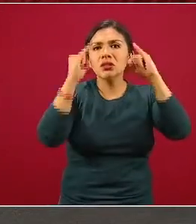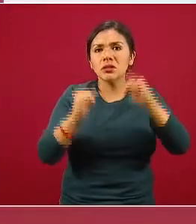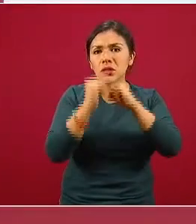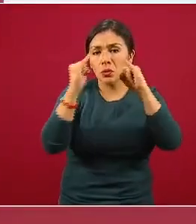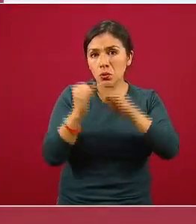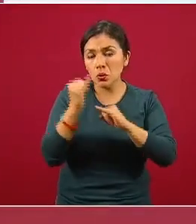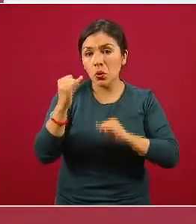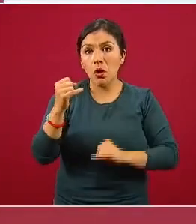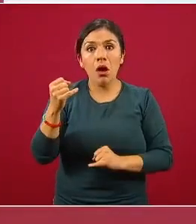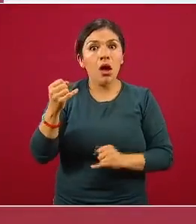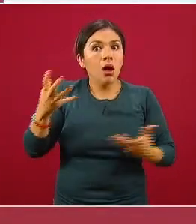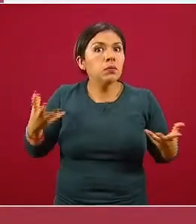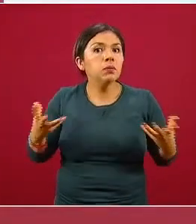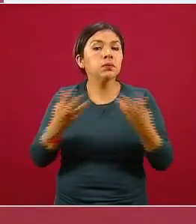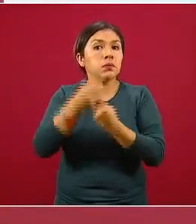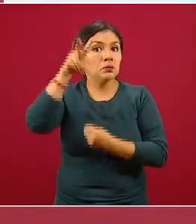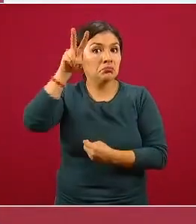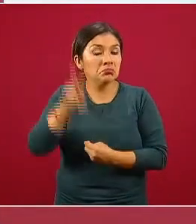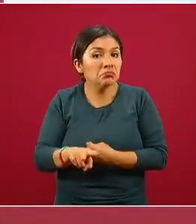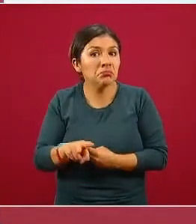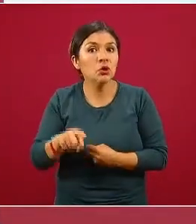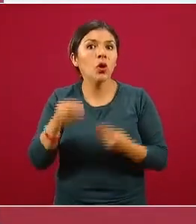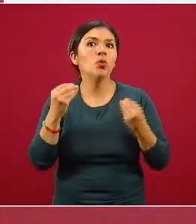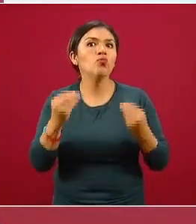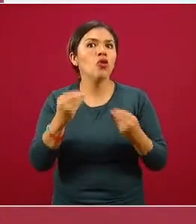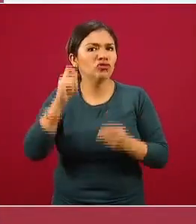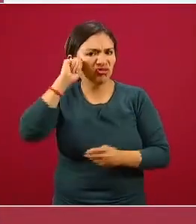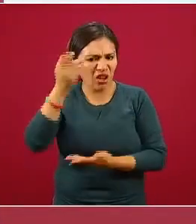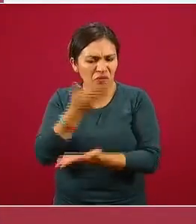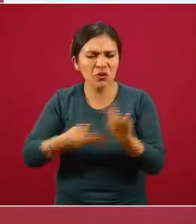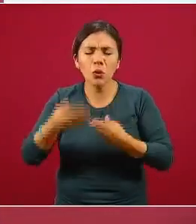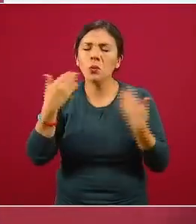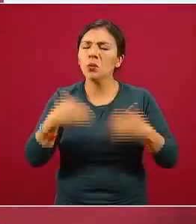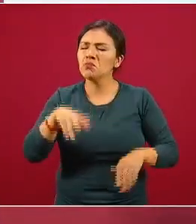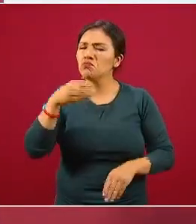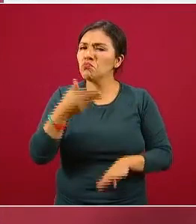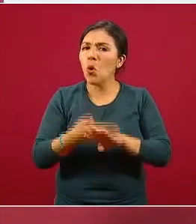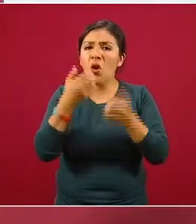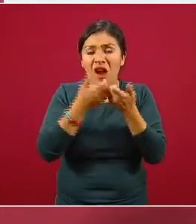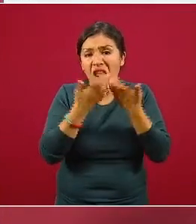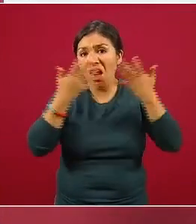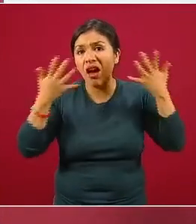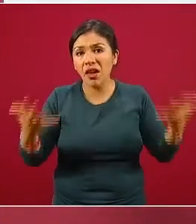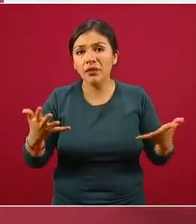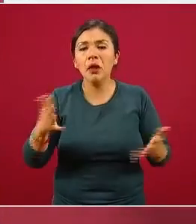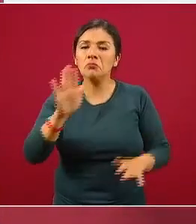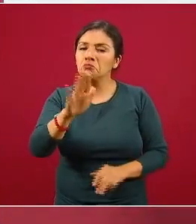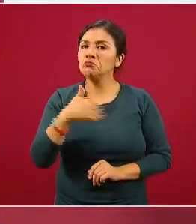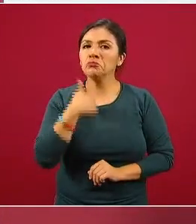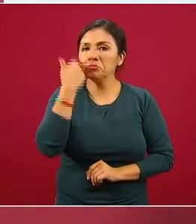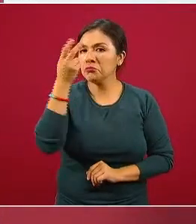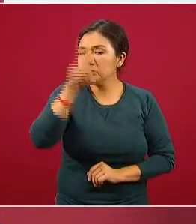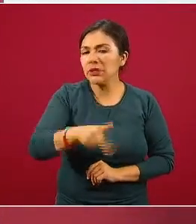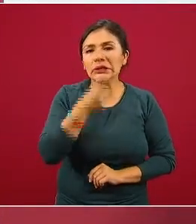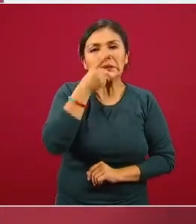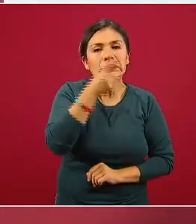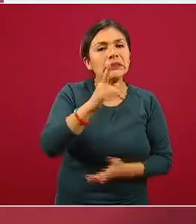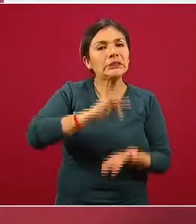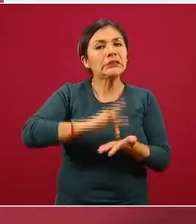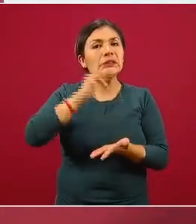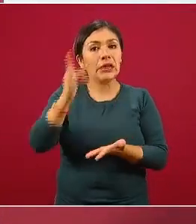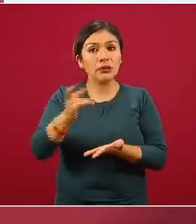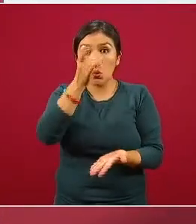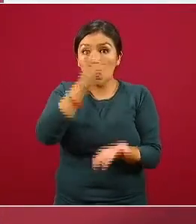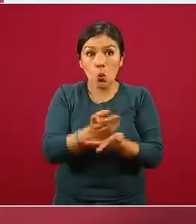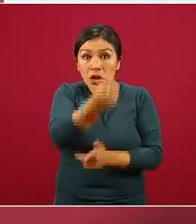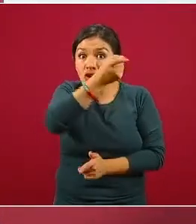instituciones, y se ha generado un servicio sumamente amplio. Y bueno, yo quiero de verdad agradecer no solamente